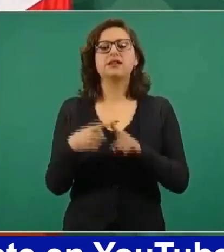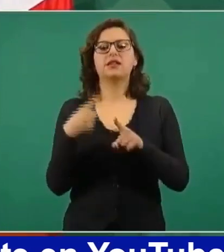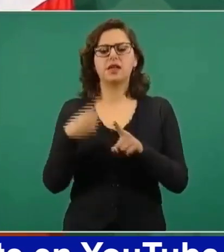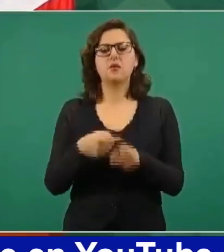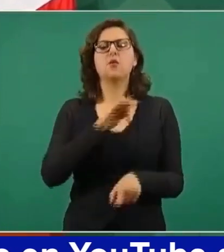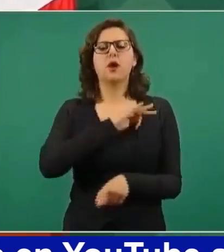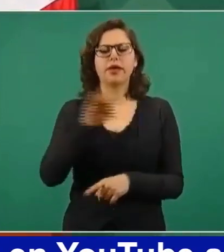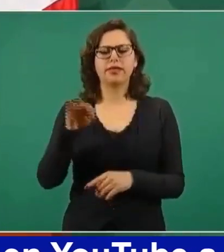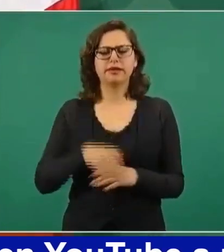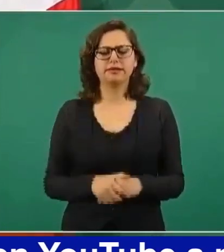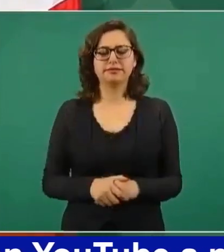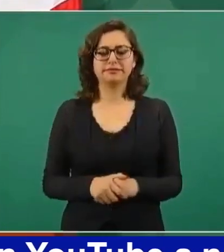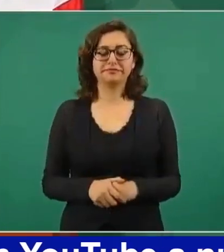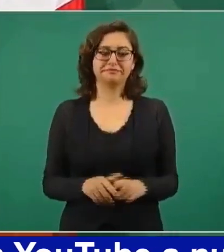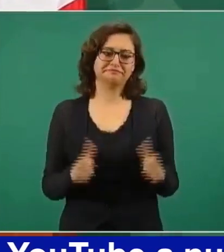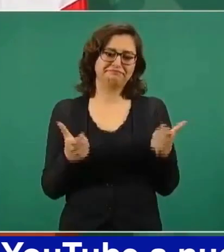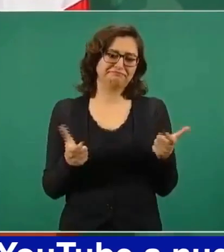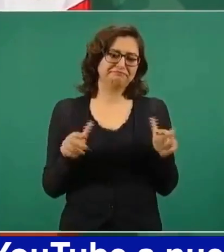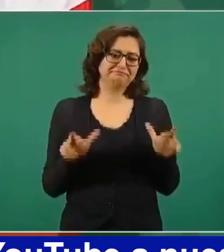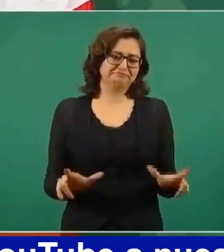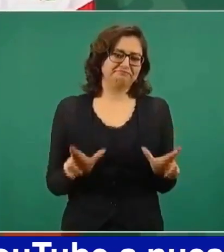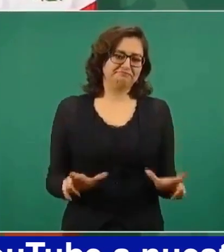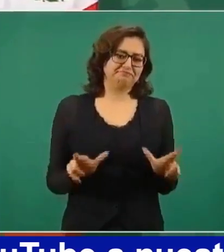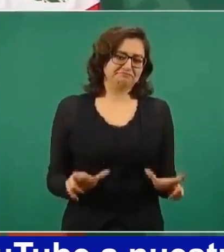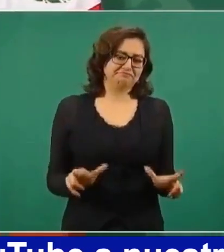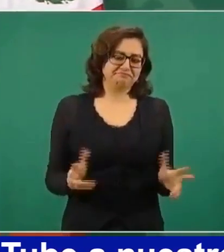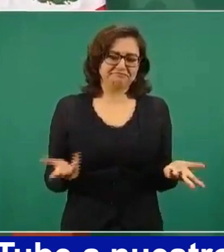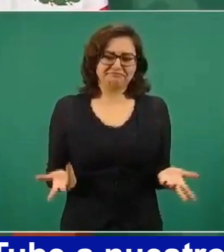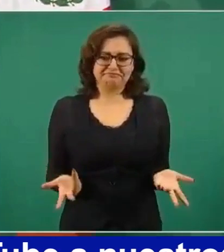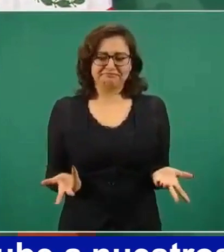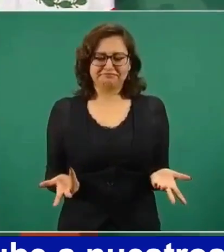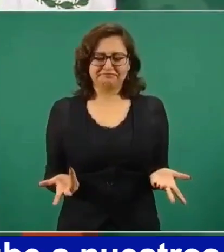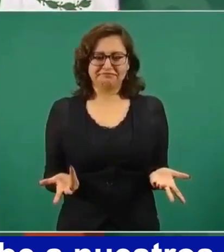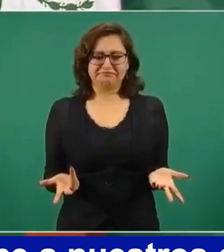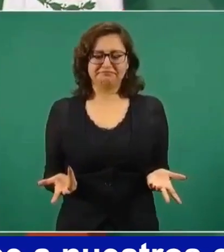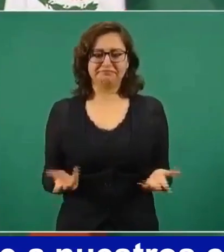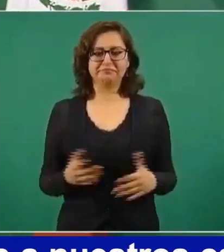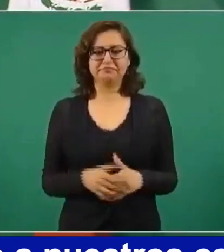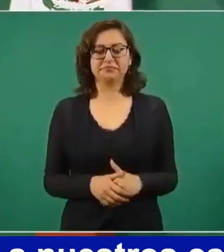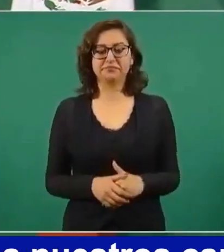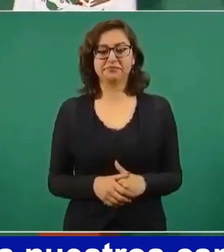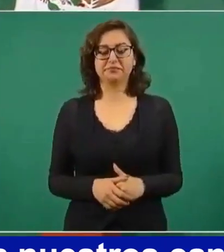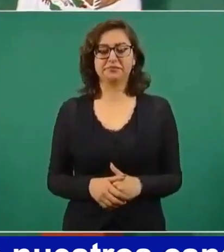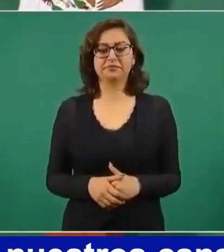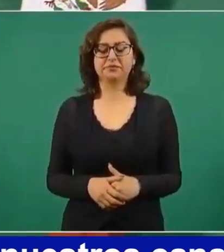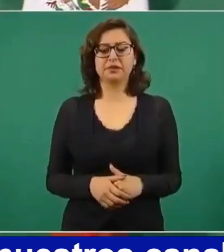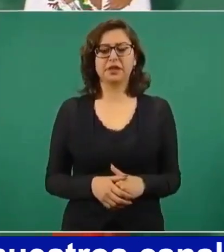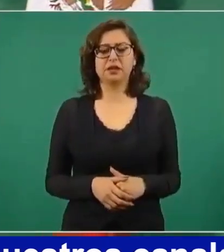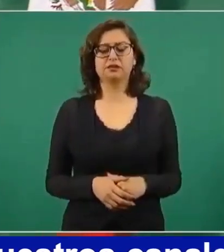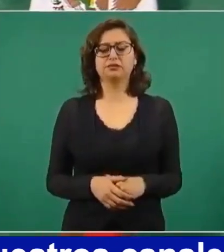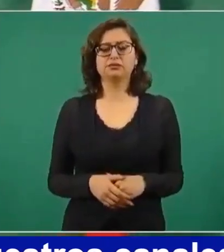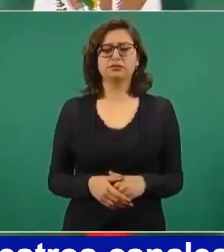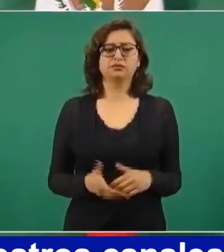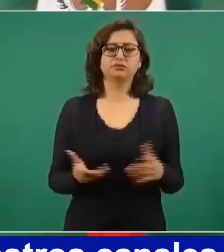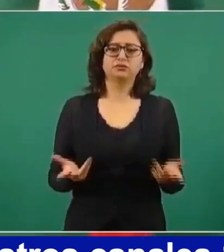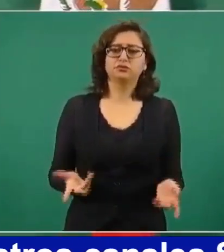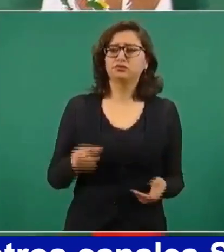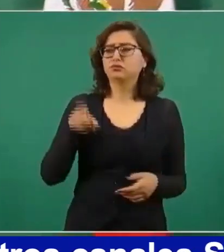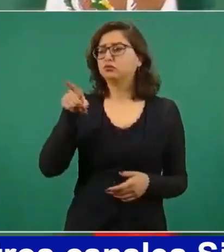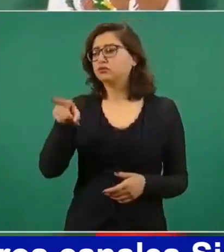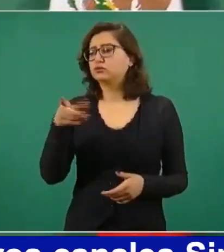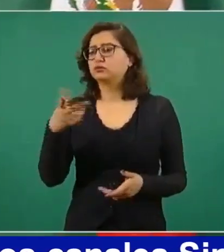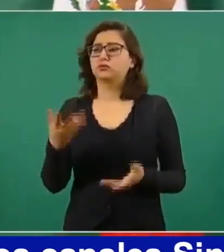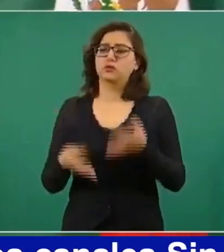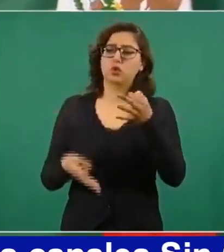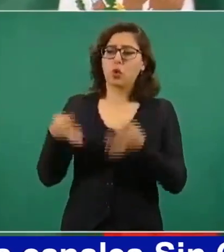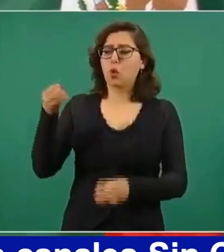potentados. ¿Quiénes son los que pueden invitar a comer, a cenar a